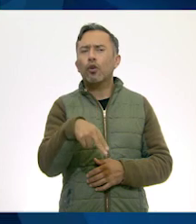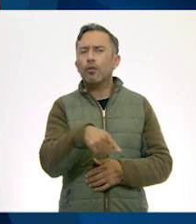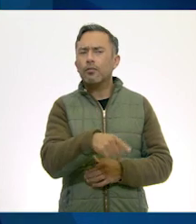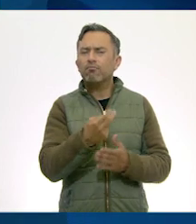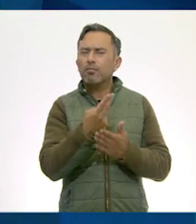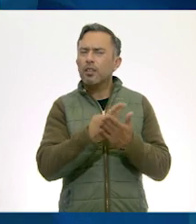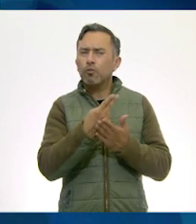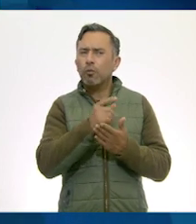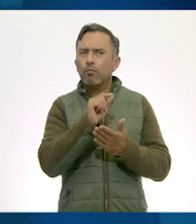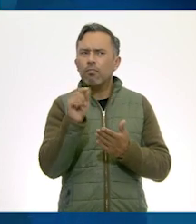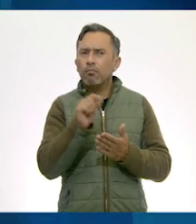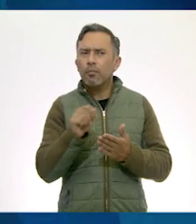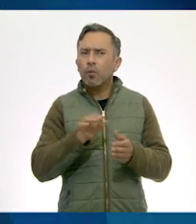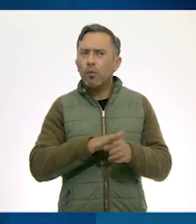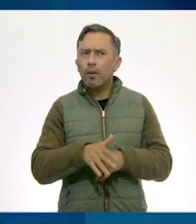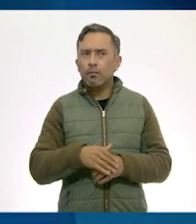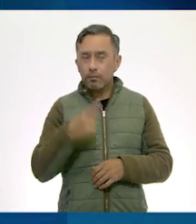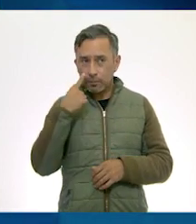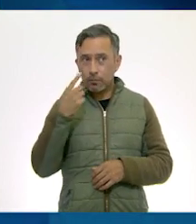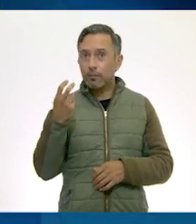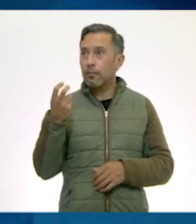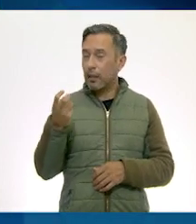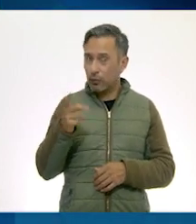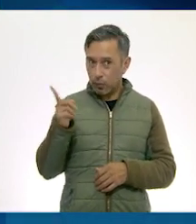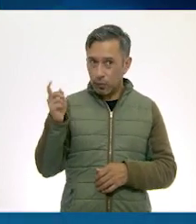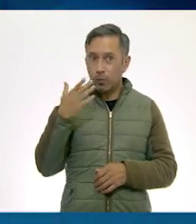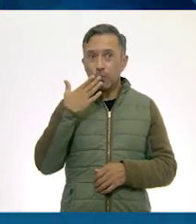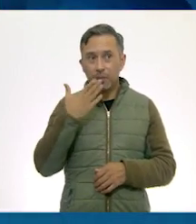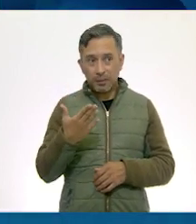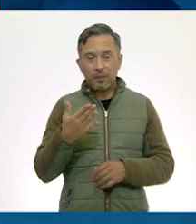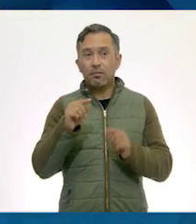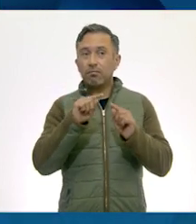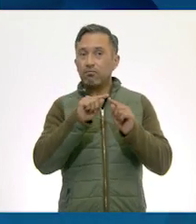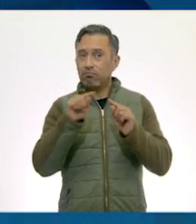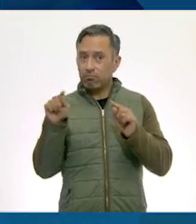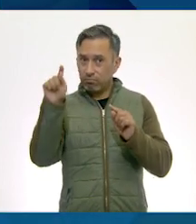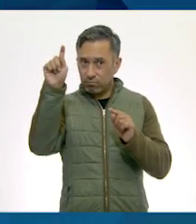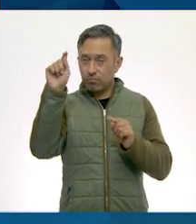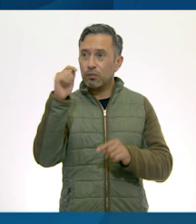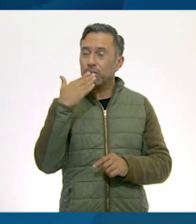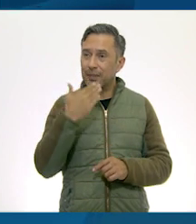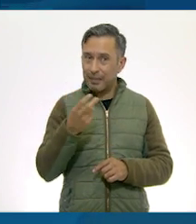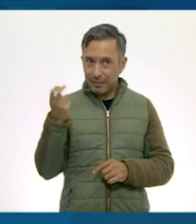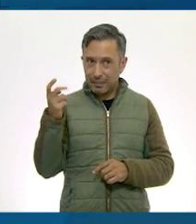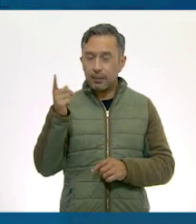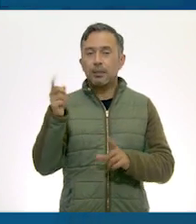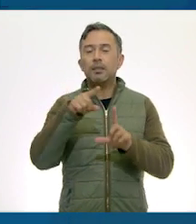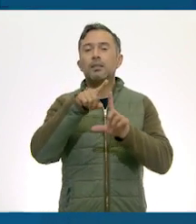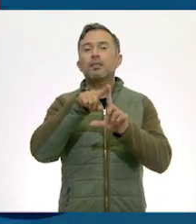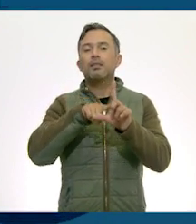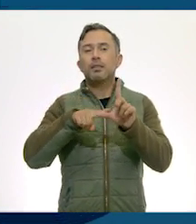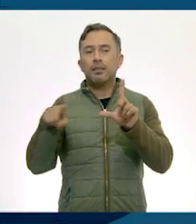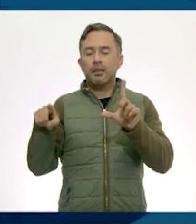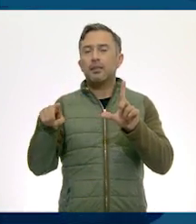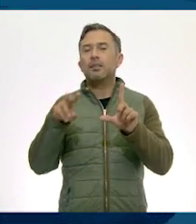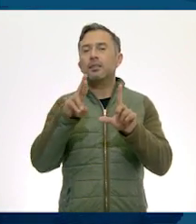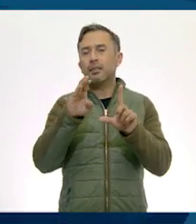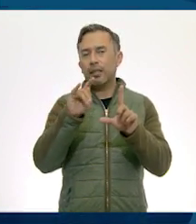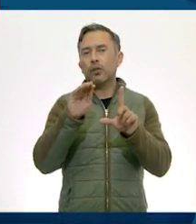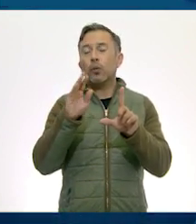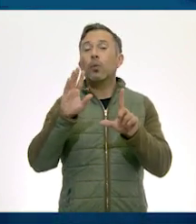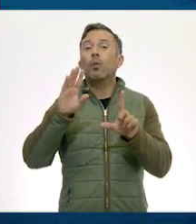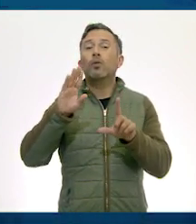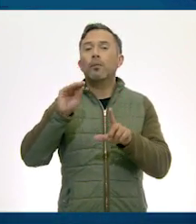Tom. Eso, muy bien. Ese efectivamente es un ángulo recto que mide